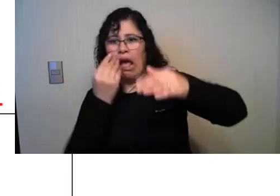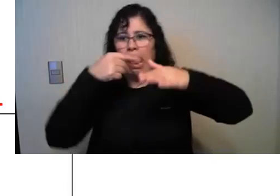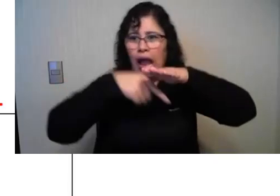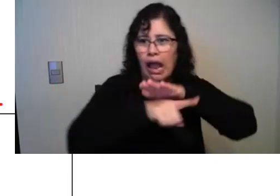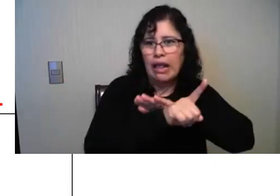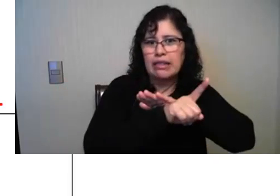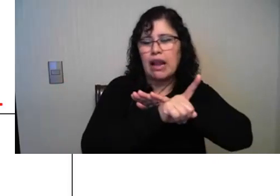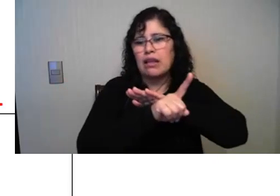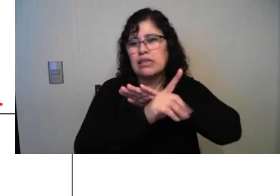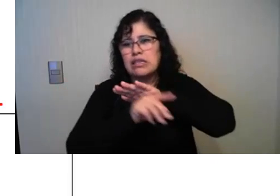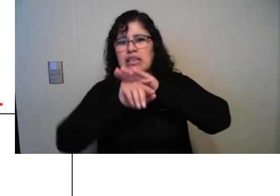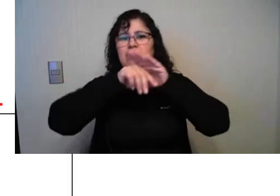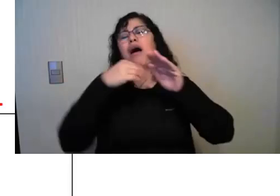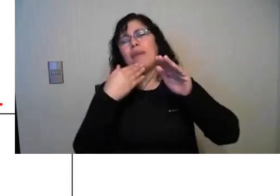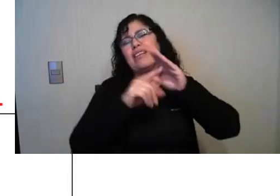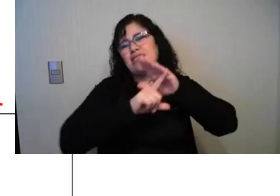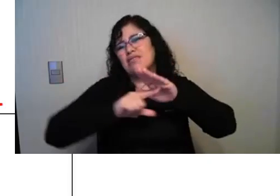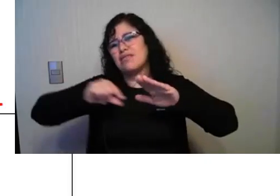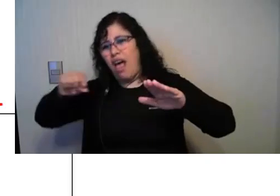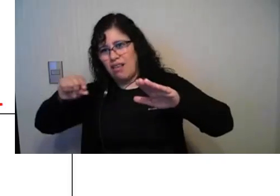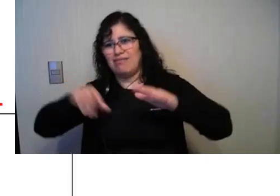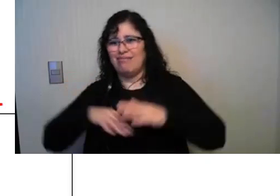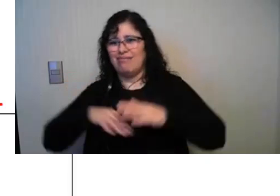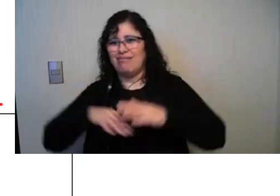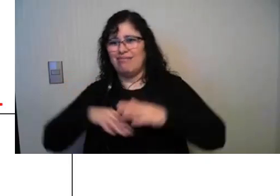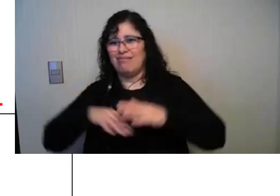espinal del sistema nervioso autónomo.